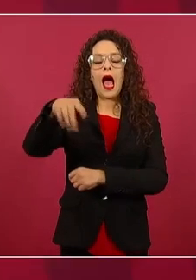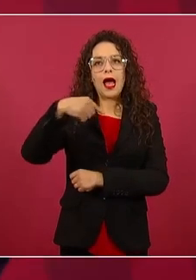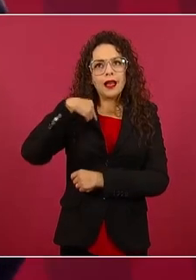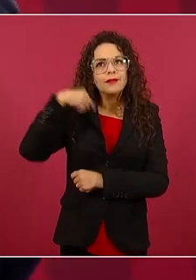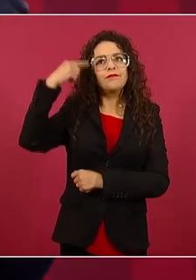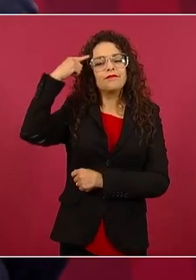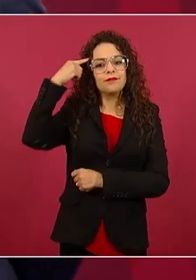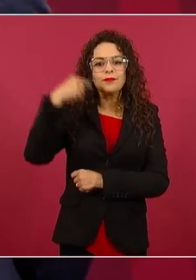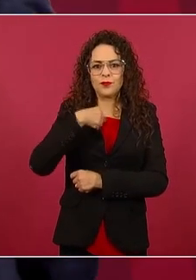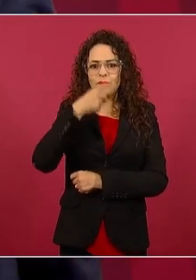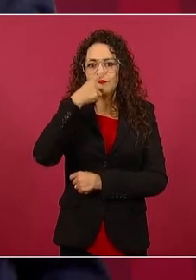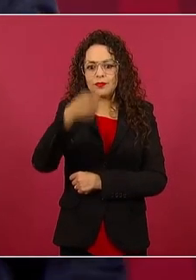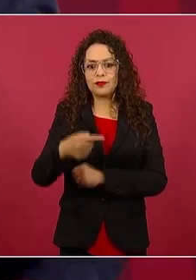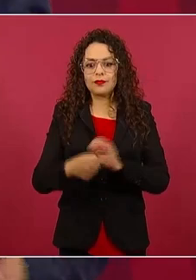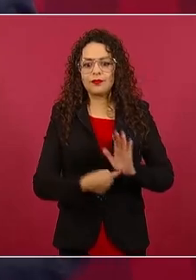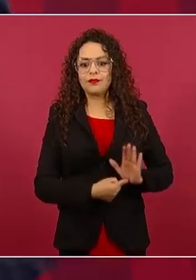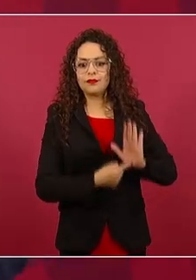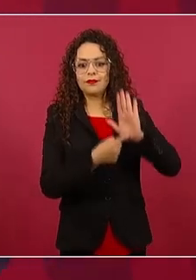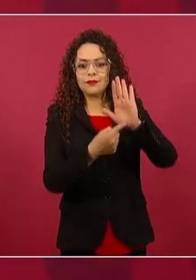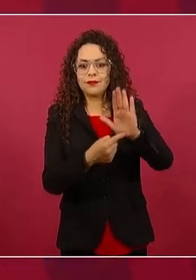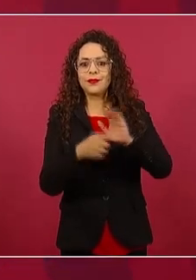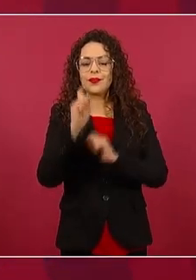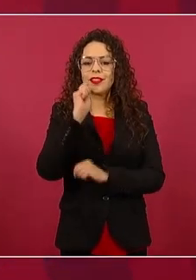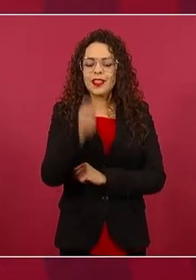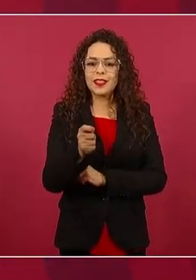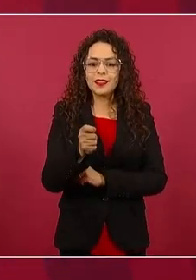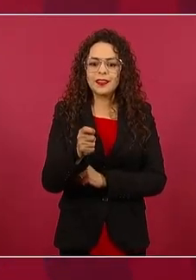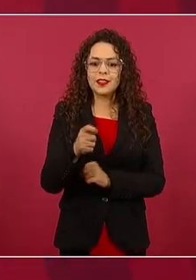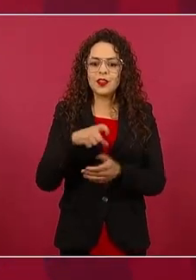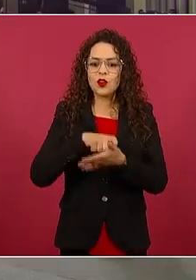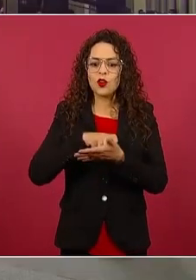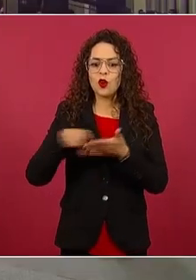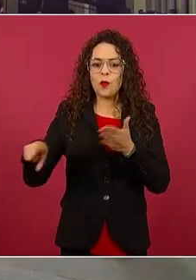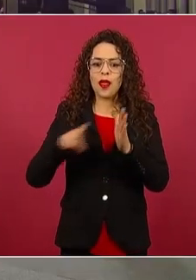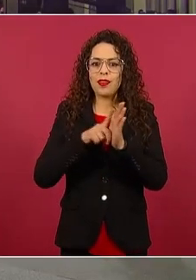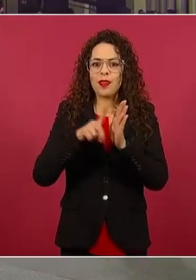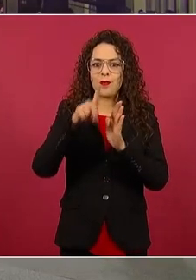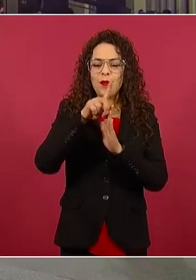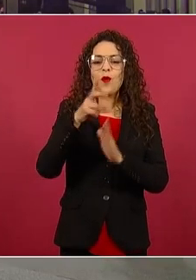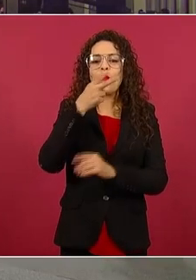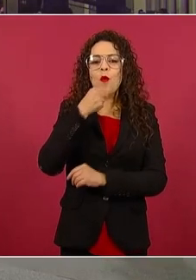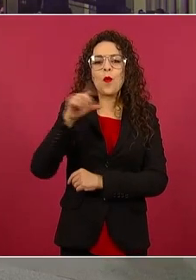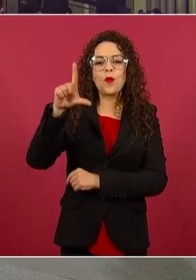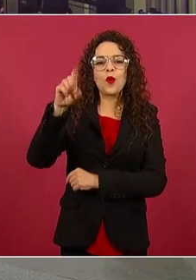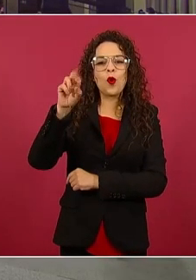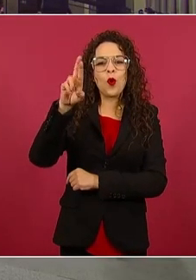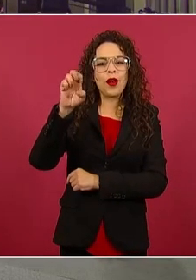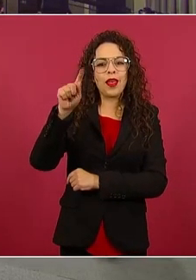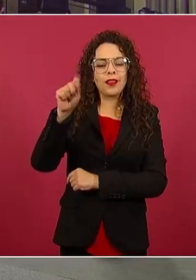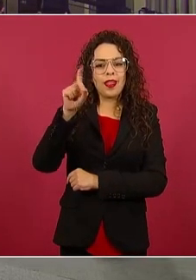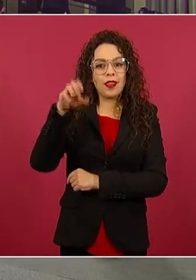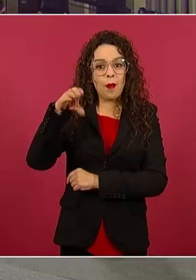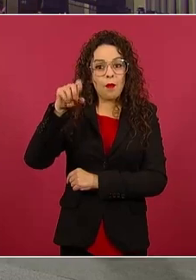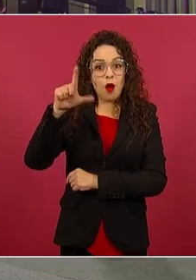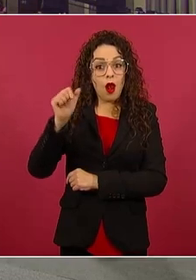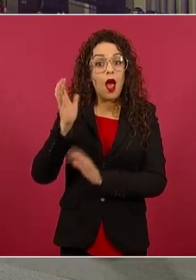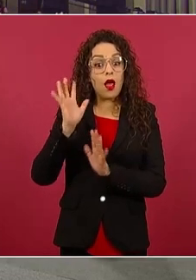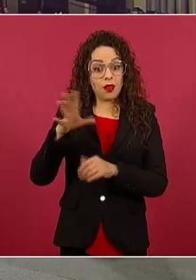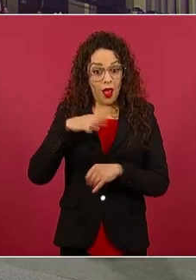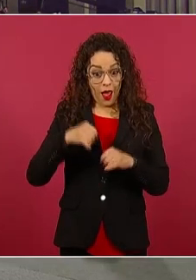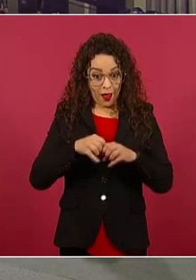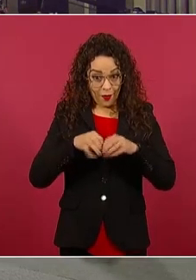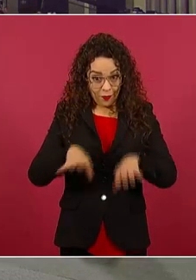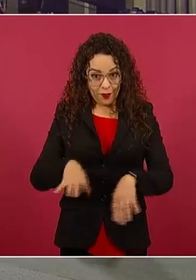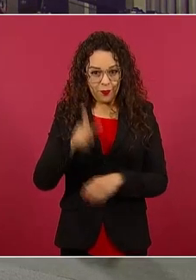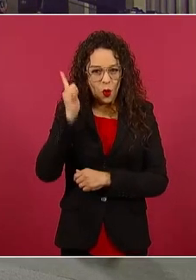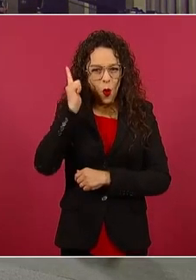de el departamento que compró Loret de Mola y ya tenemos la información, a ver si la